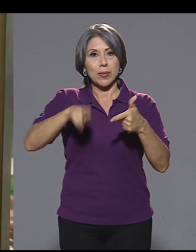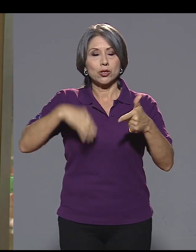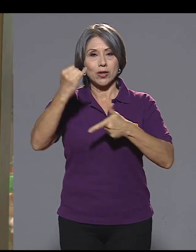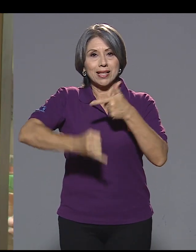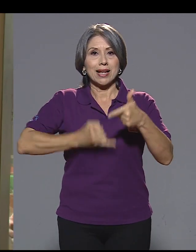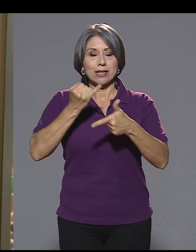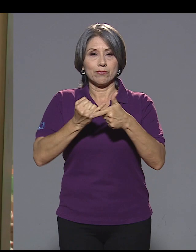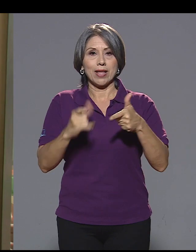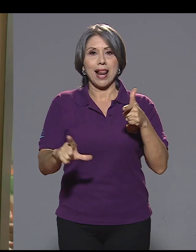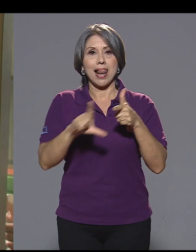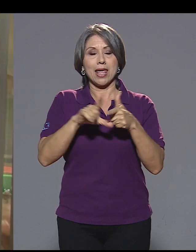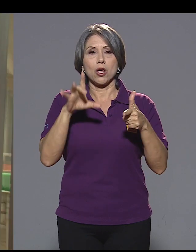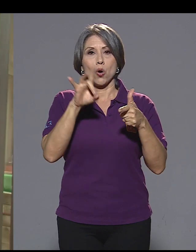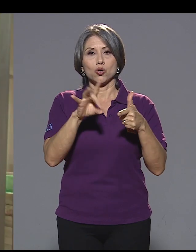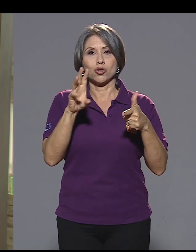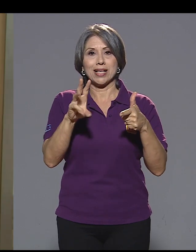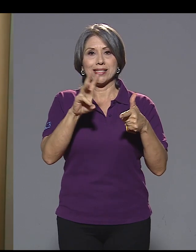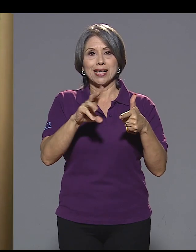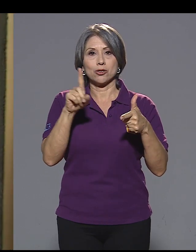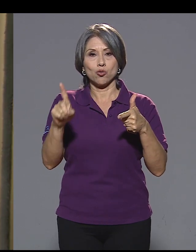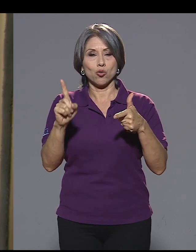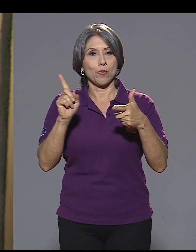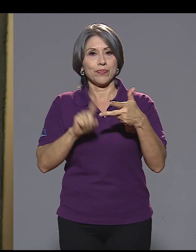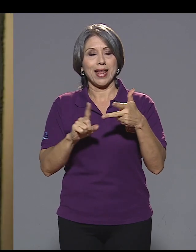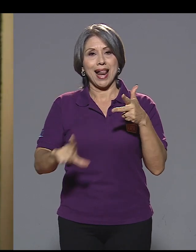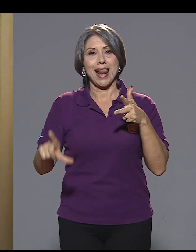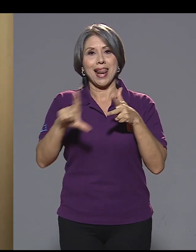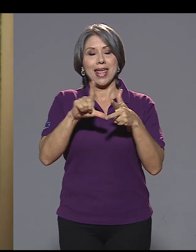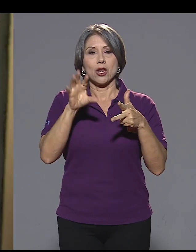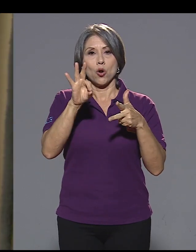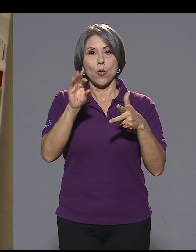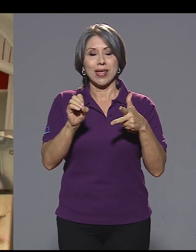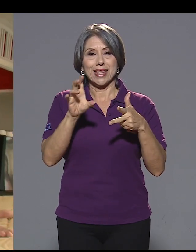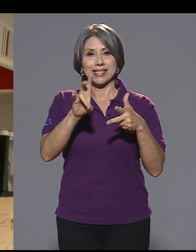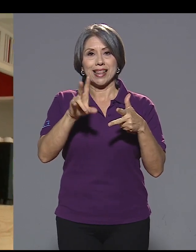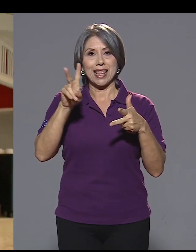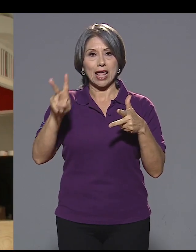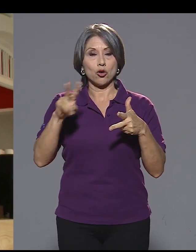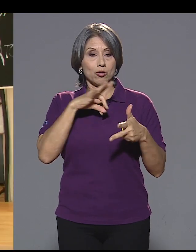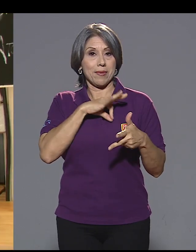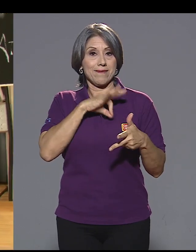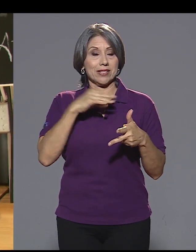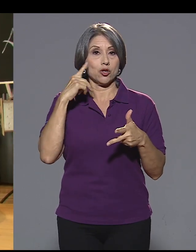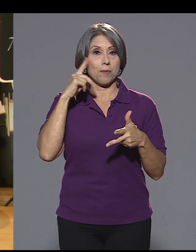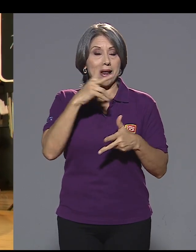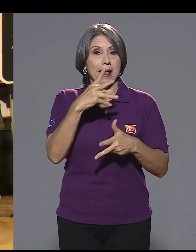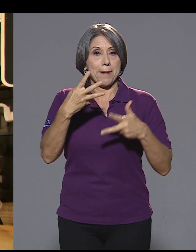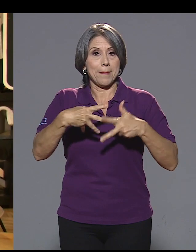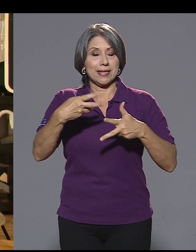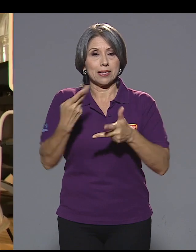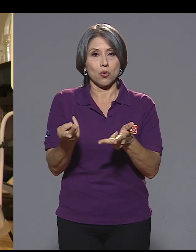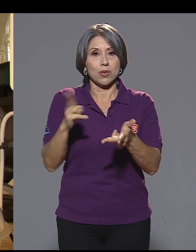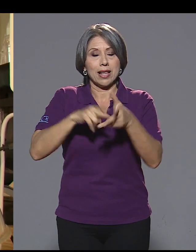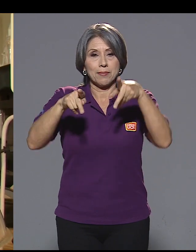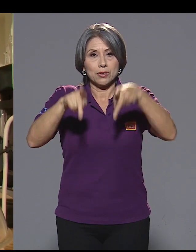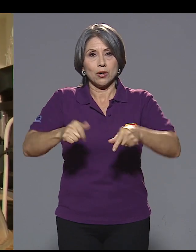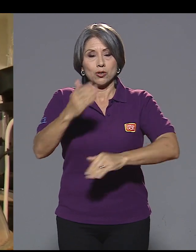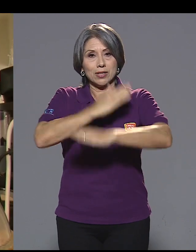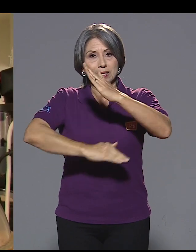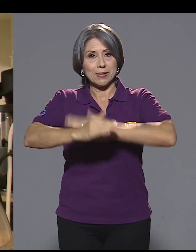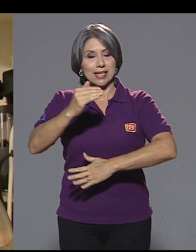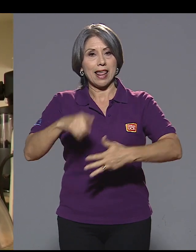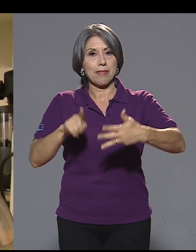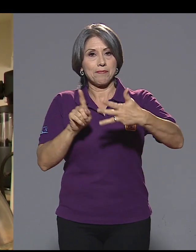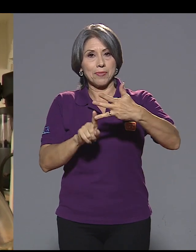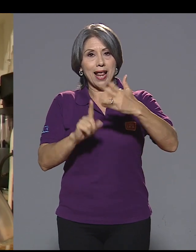Internacional, Ley 8661, la Ley 9072 de Incentivos para Empleadores que contraten a personas con